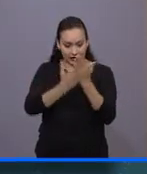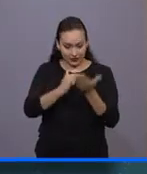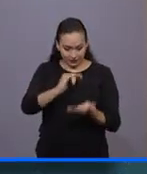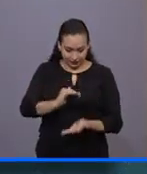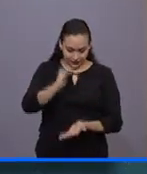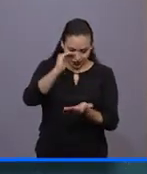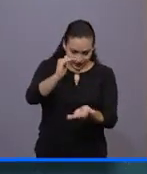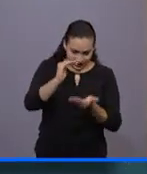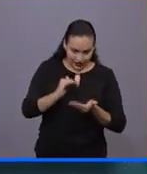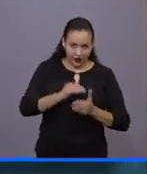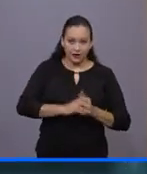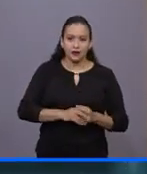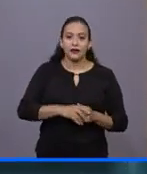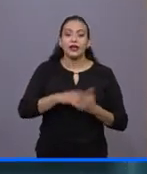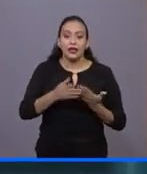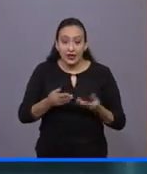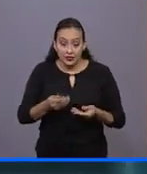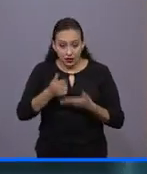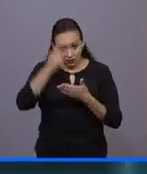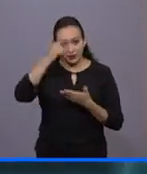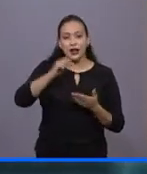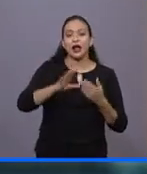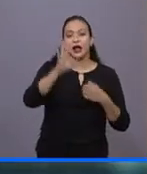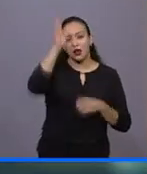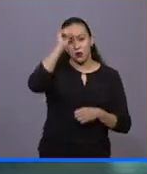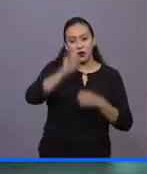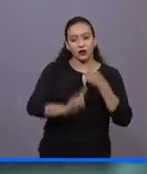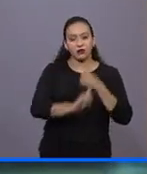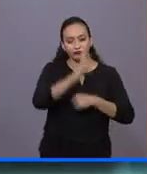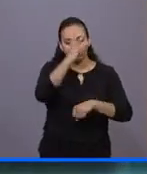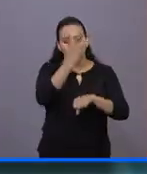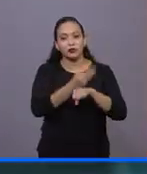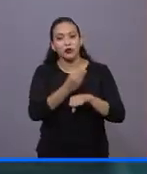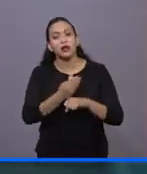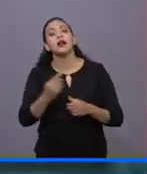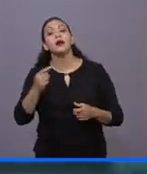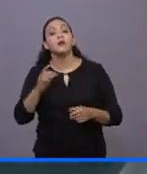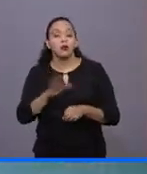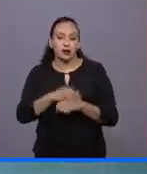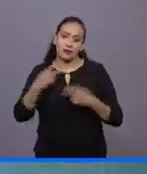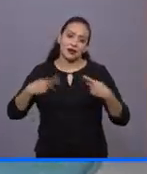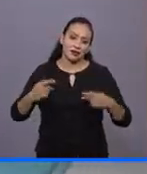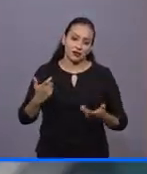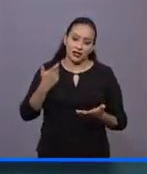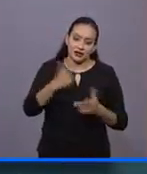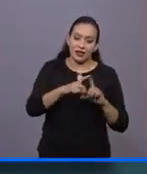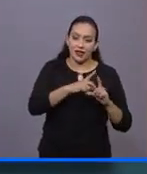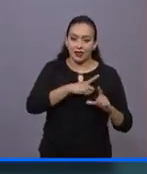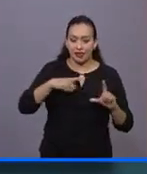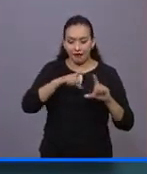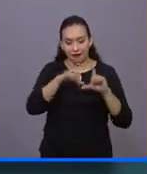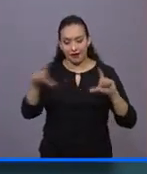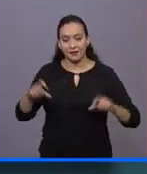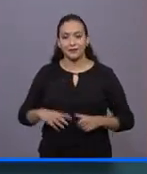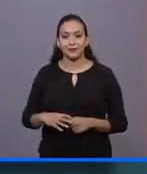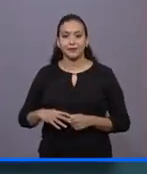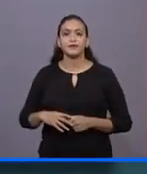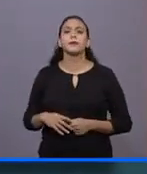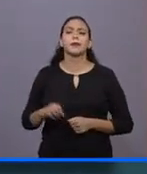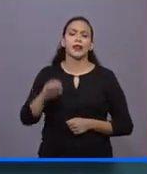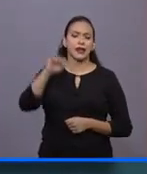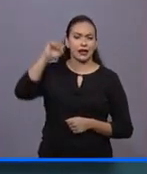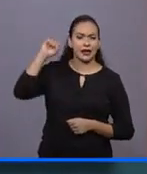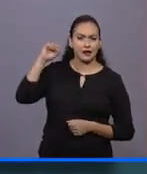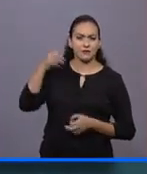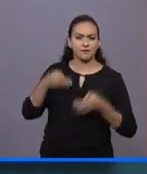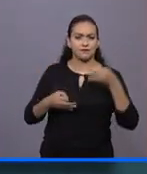logrando la concertación de convenios relacionados con juicios por adeudos de pagarés. El pasado sábado, el